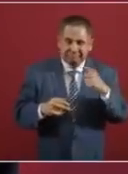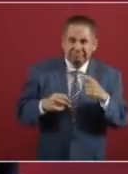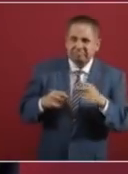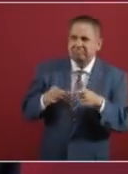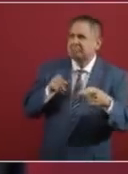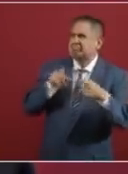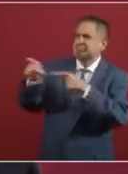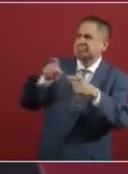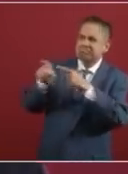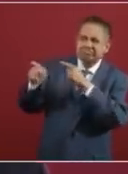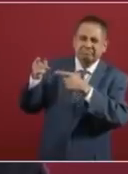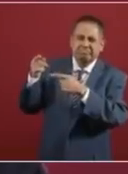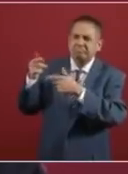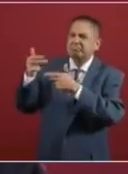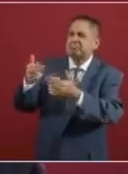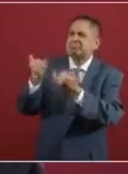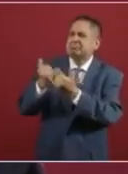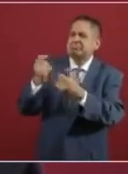o